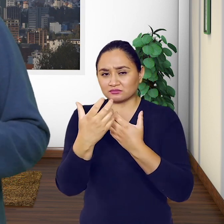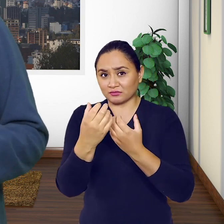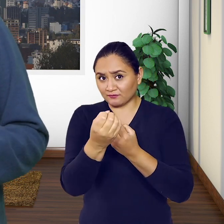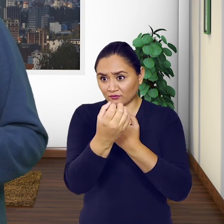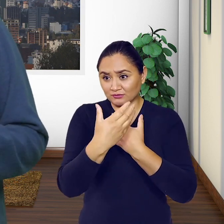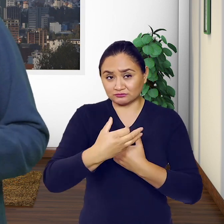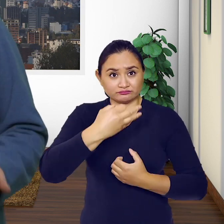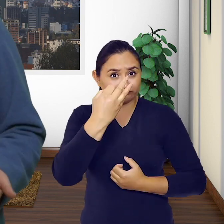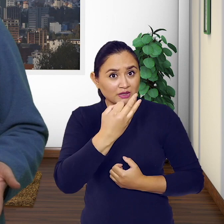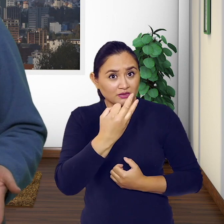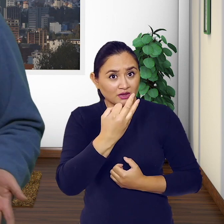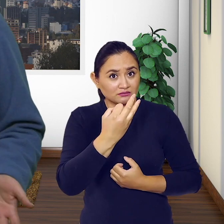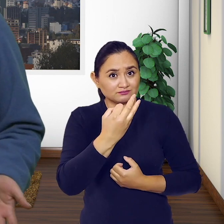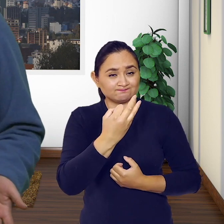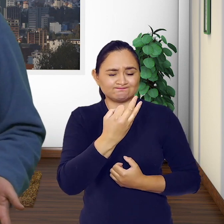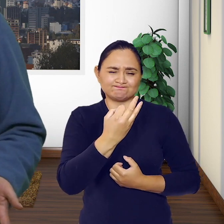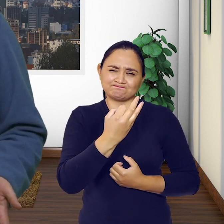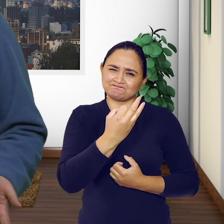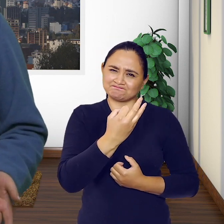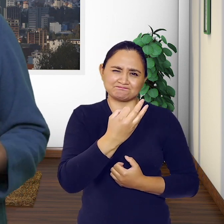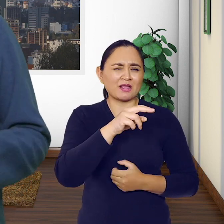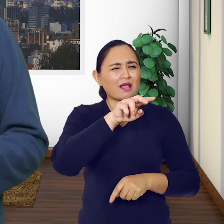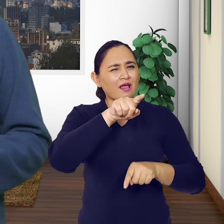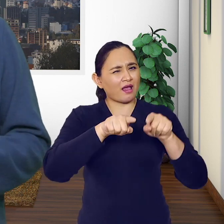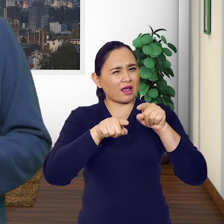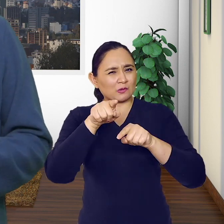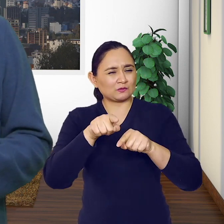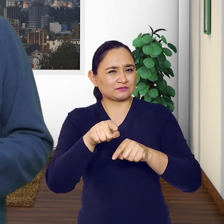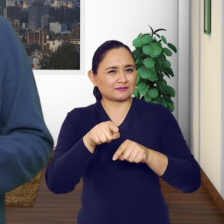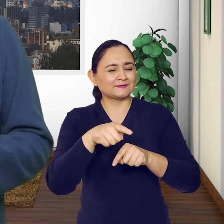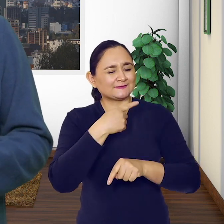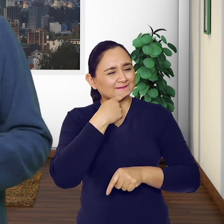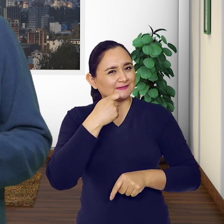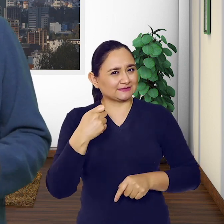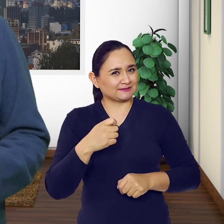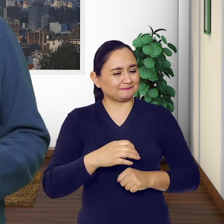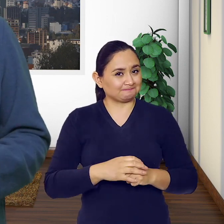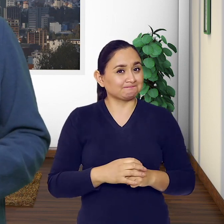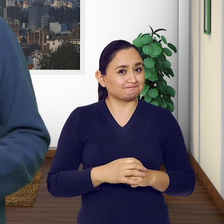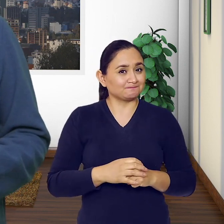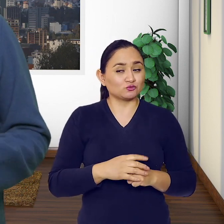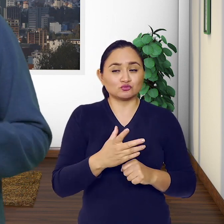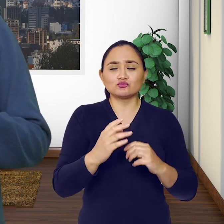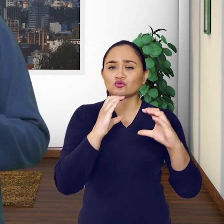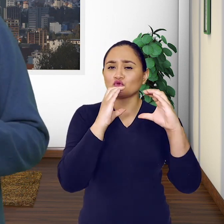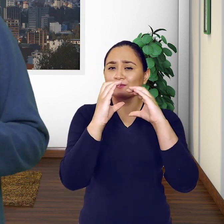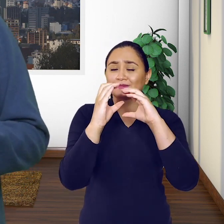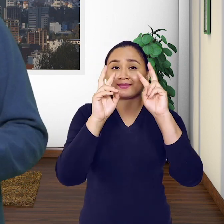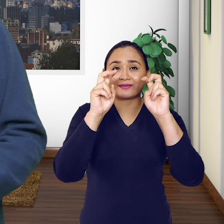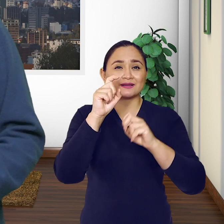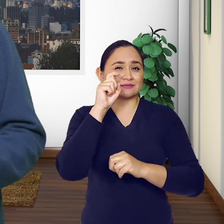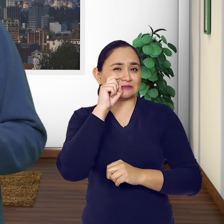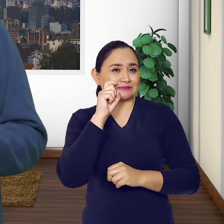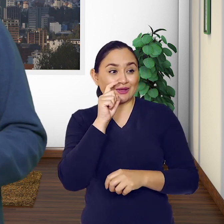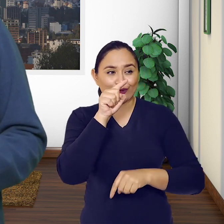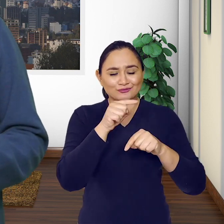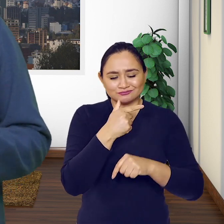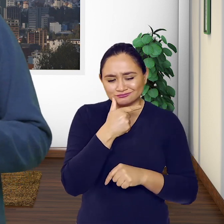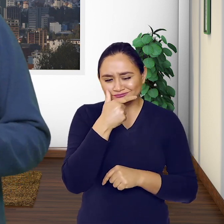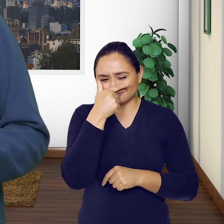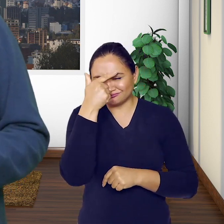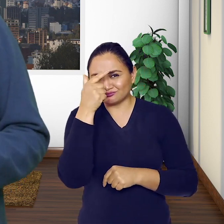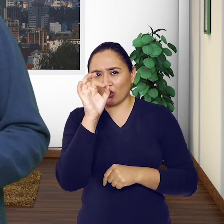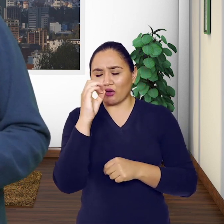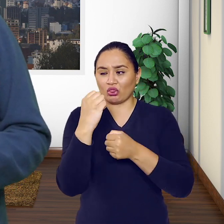en ocasiones nos desinforman y confunden. Generalmente cuando hablamos de sexualidad en nuestro día a día, lo hacemos con prejuicios,